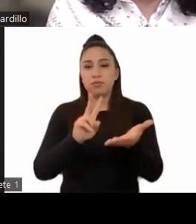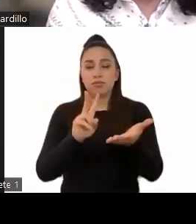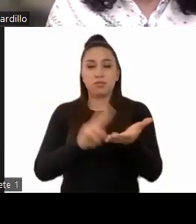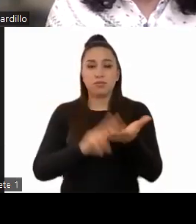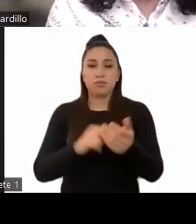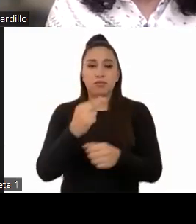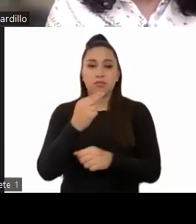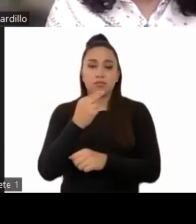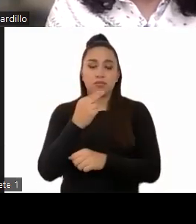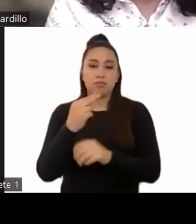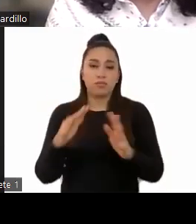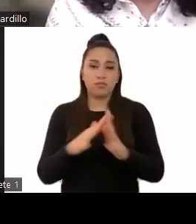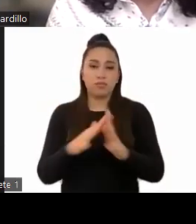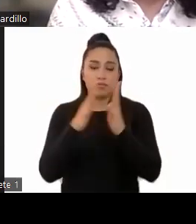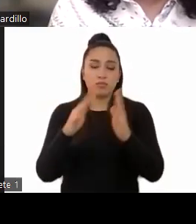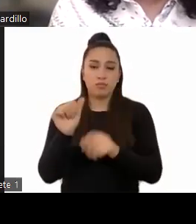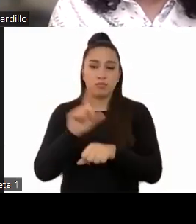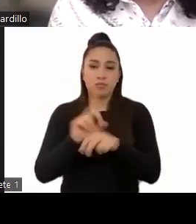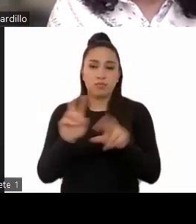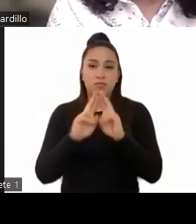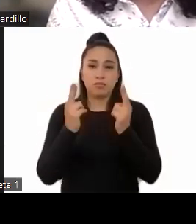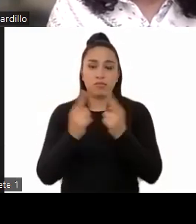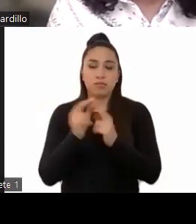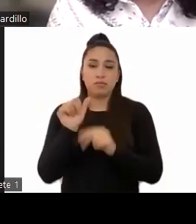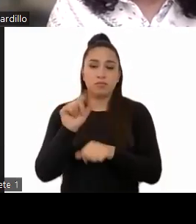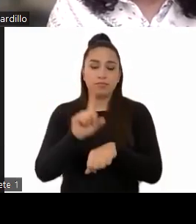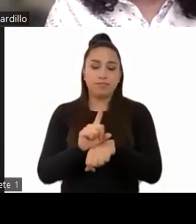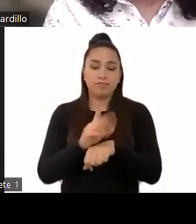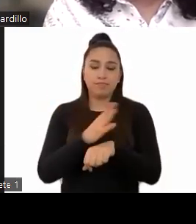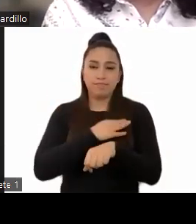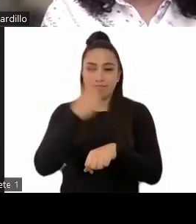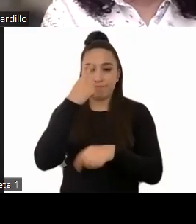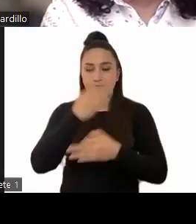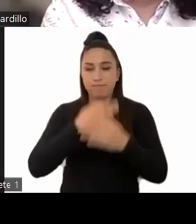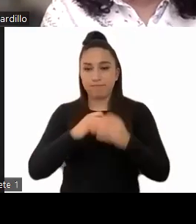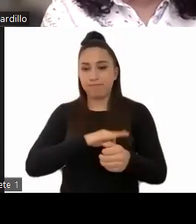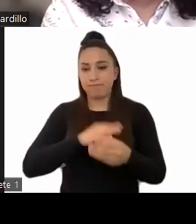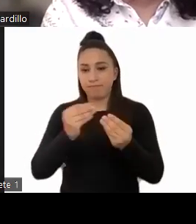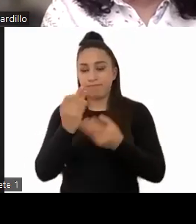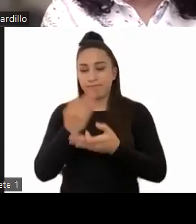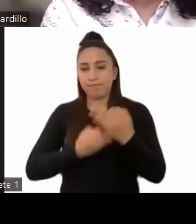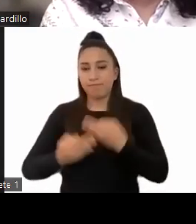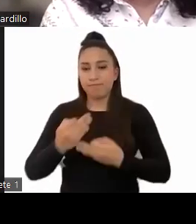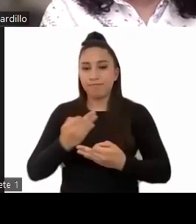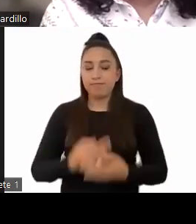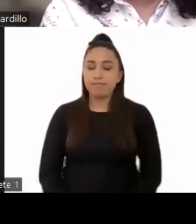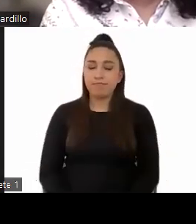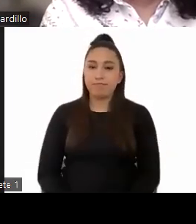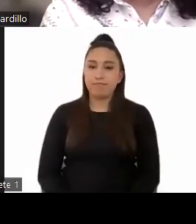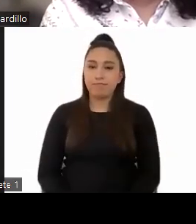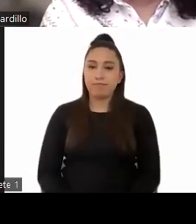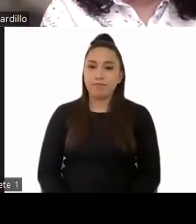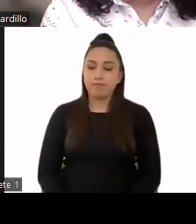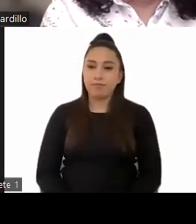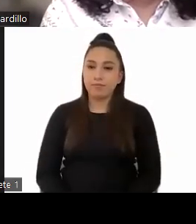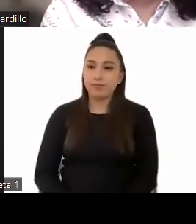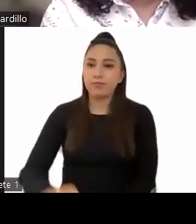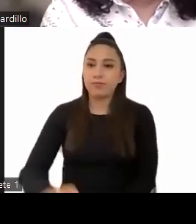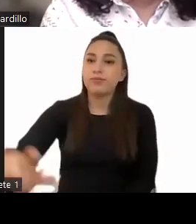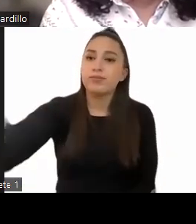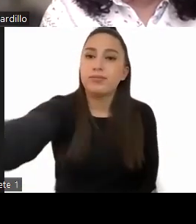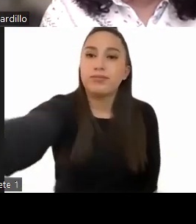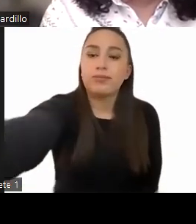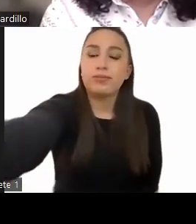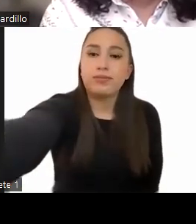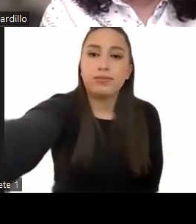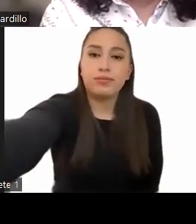esta sesión. Sin duda fue un gran día para esta ciudad. Muchas felicidades a todas y a todos. Muchas gracias, diputadas,